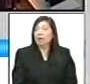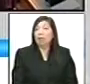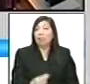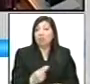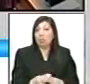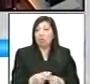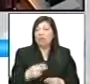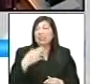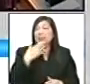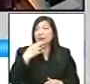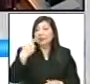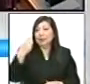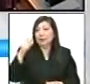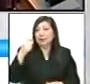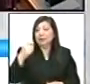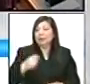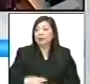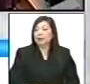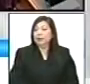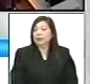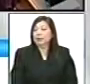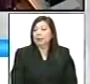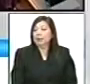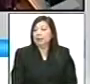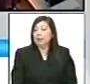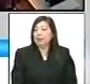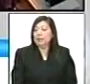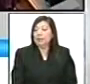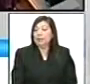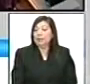Medina. Torres Morales.